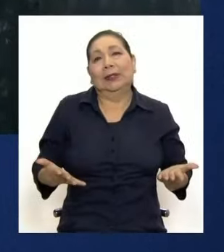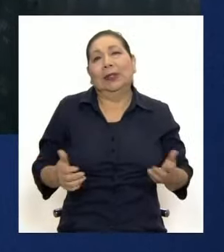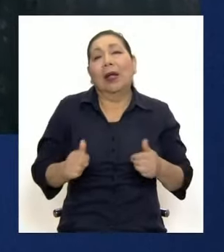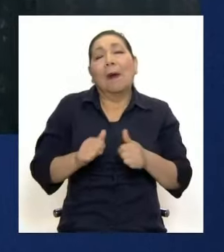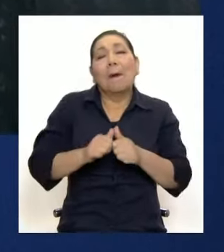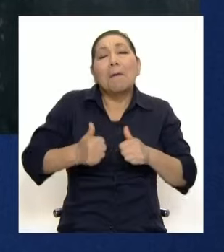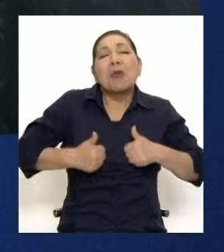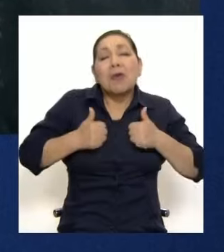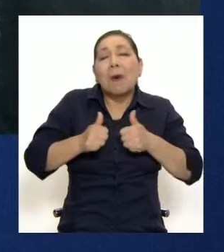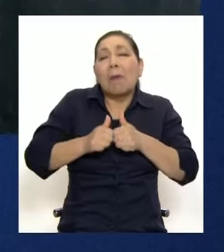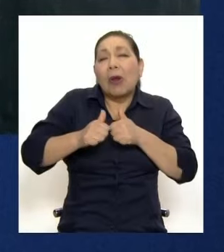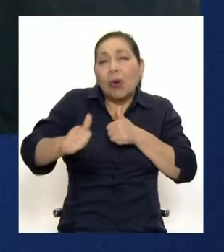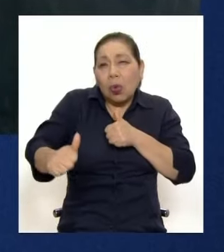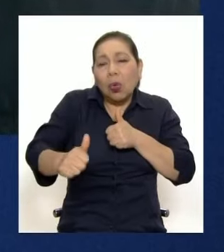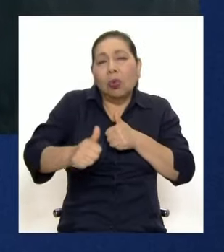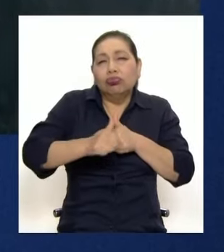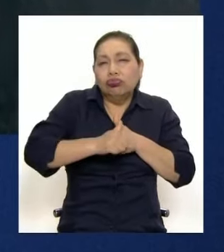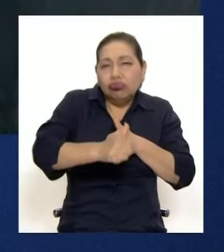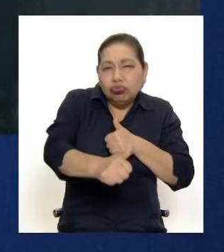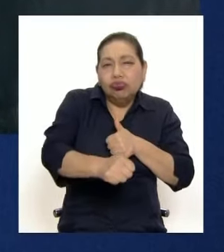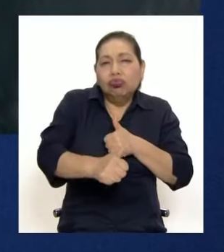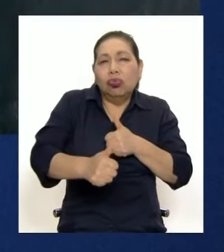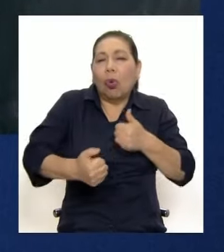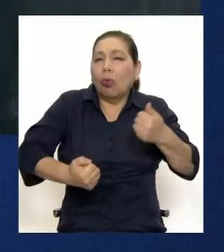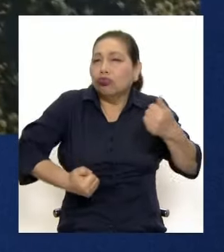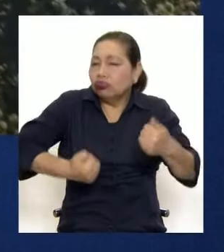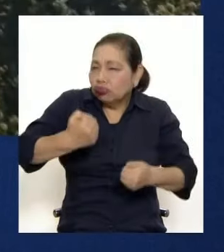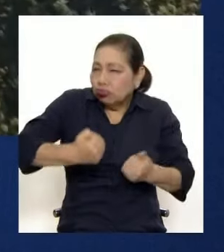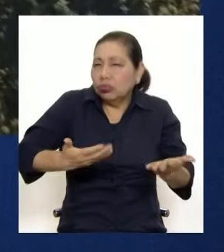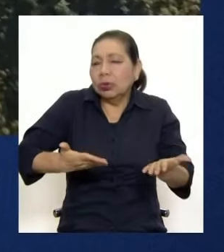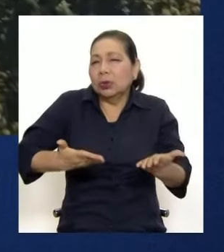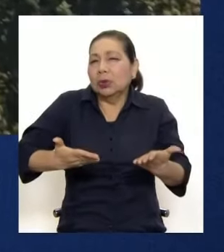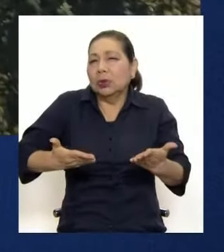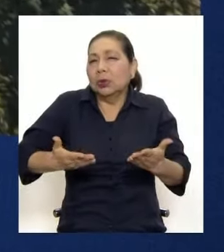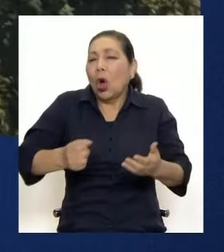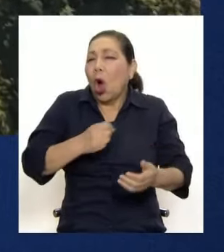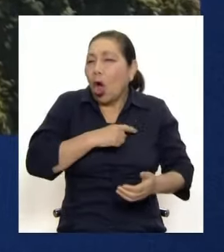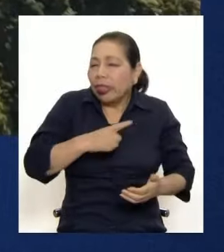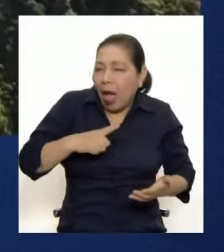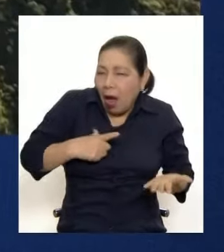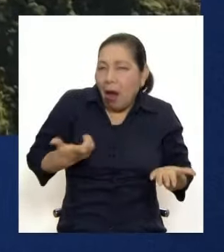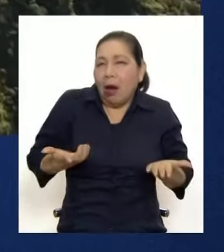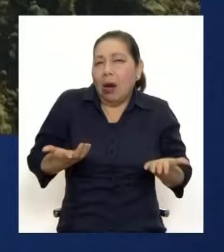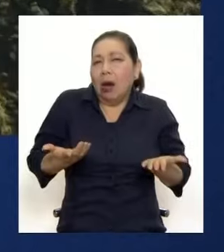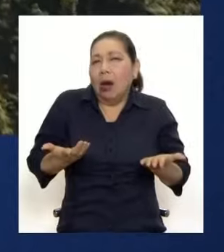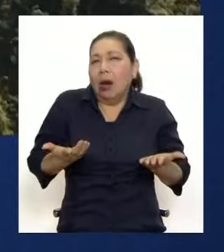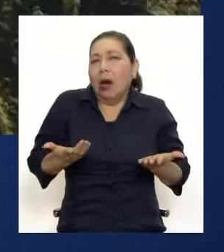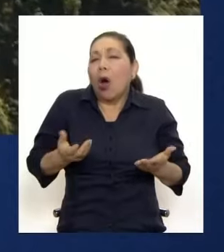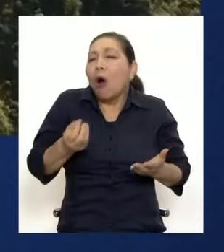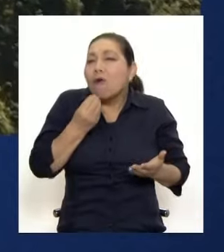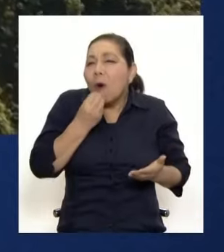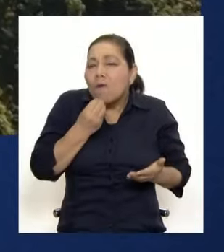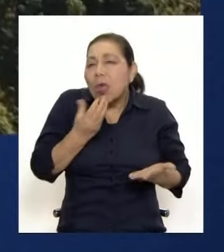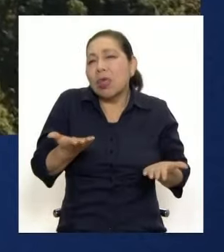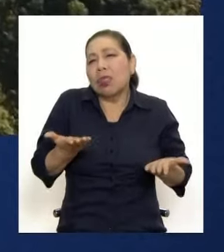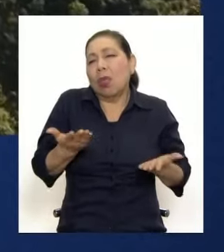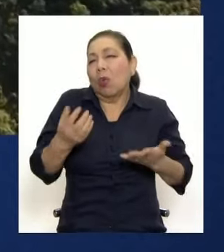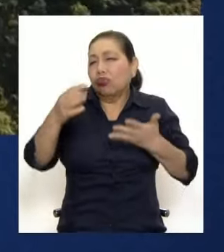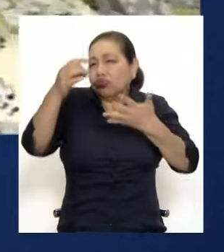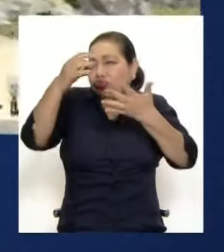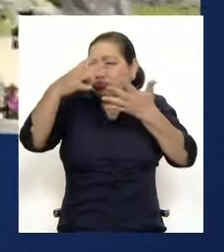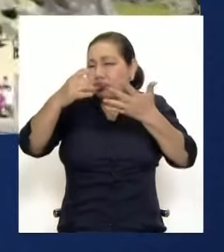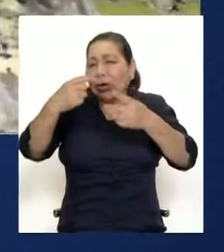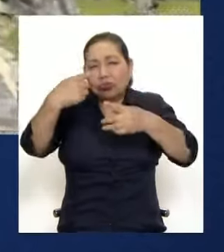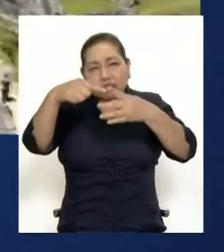alejados de nuestro de nuestro país el transporte la capacidad hotelera la gastronomía en todas sus